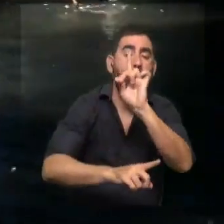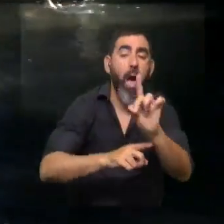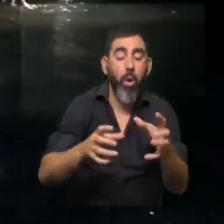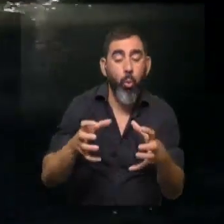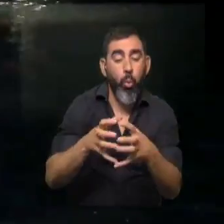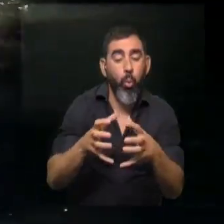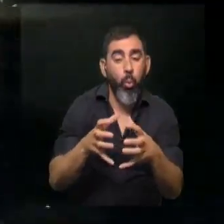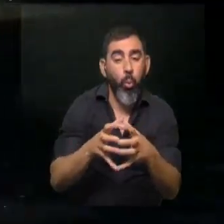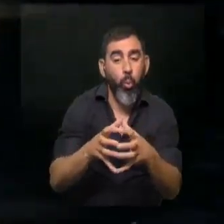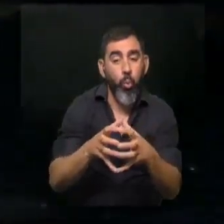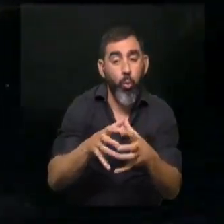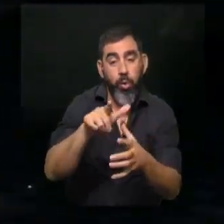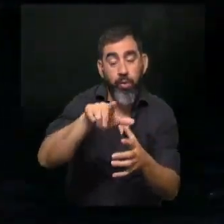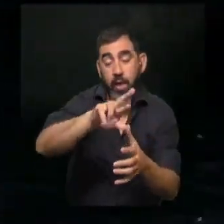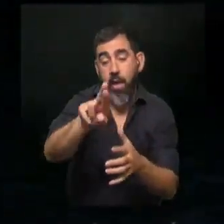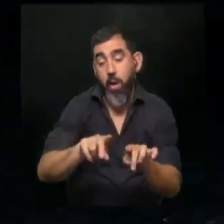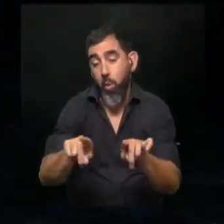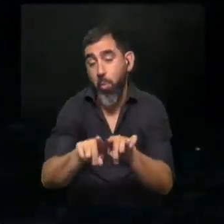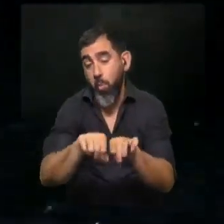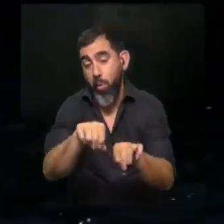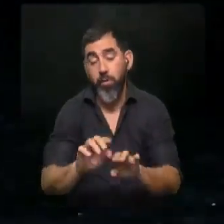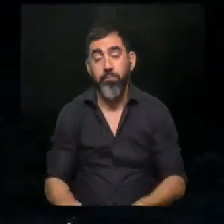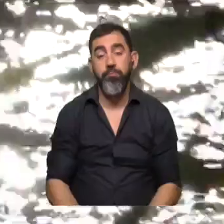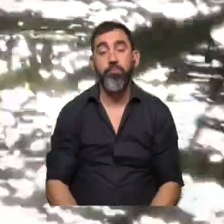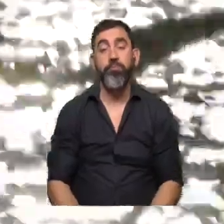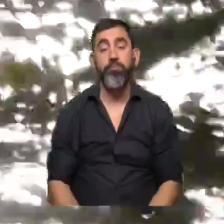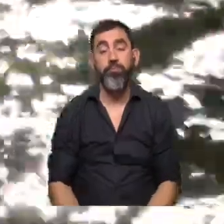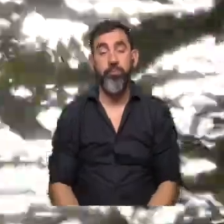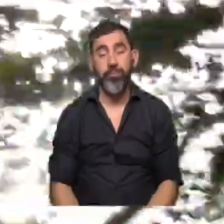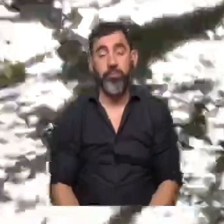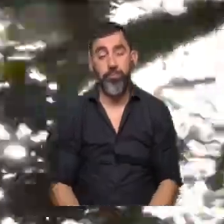son locales del río Queguay de estas especies.